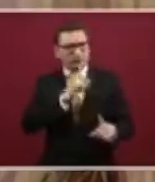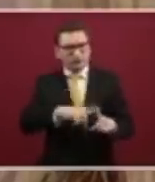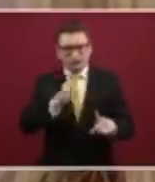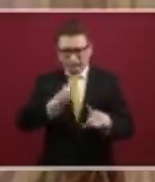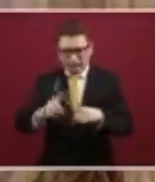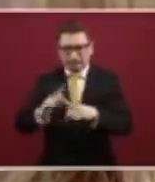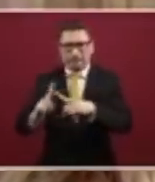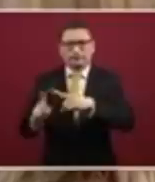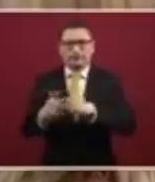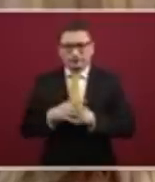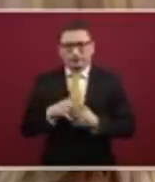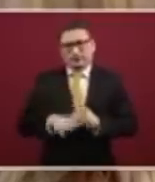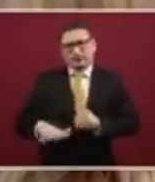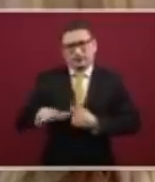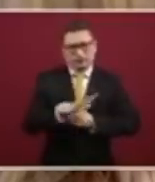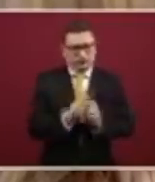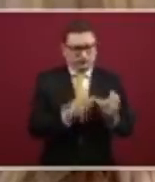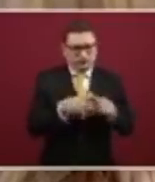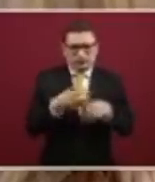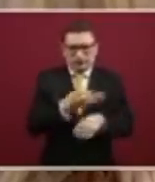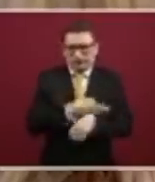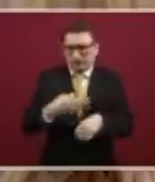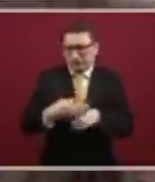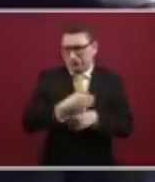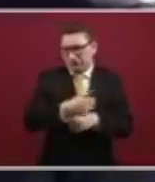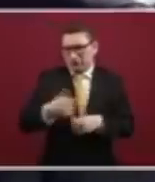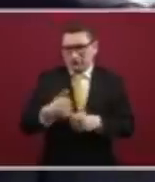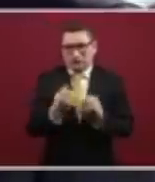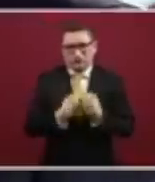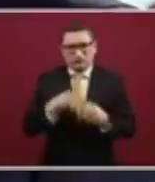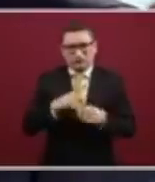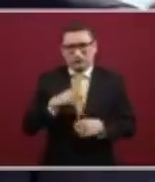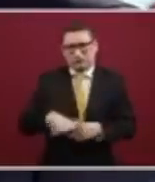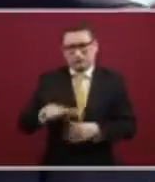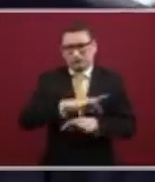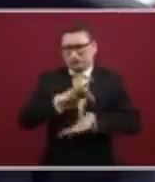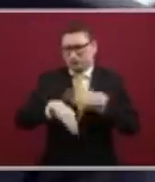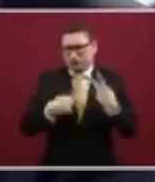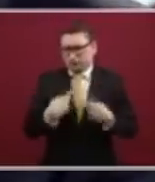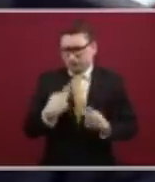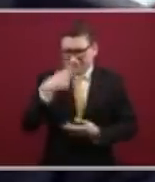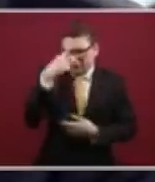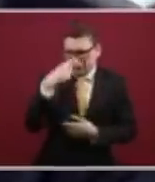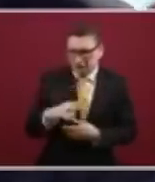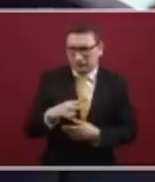en nuestras familias, en la sociedad. Eso es